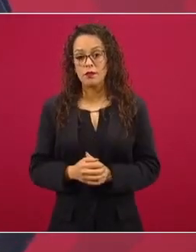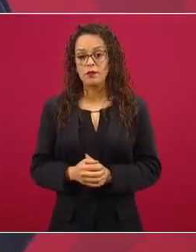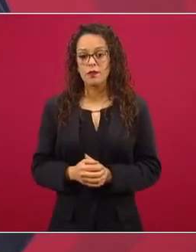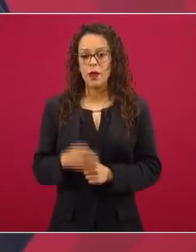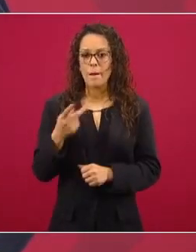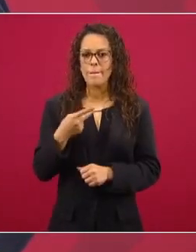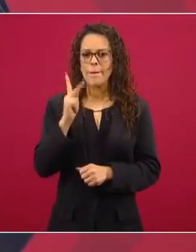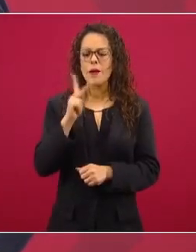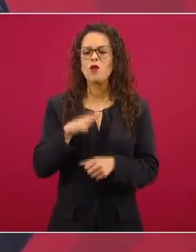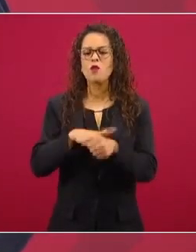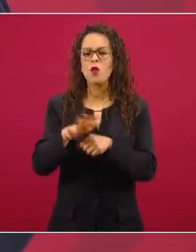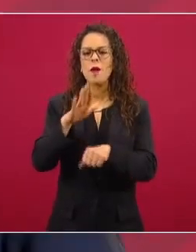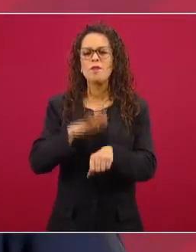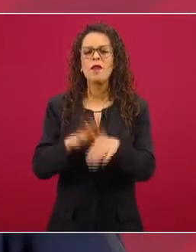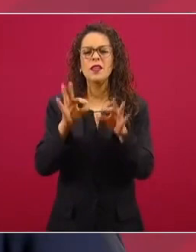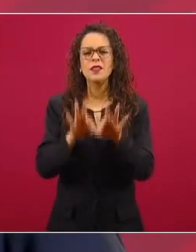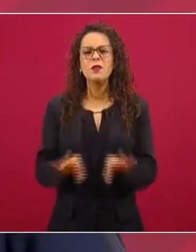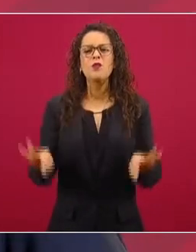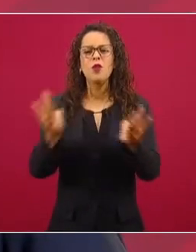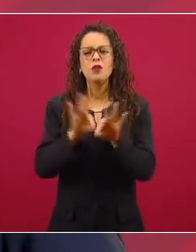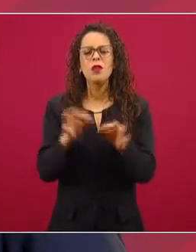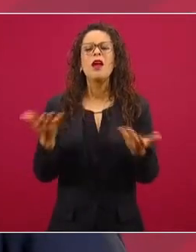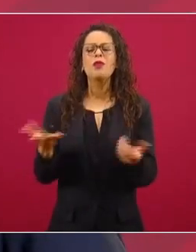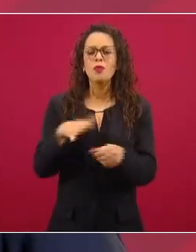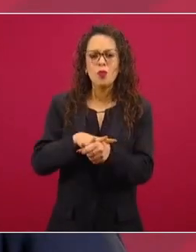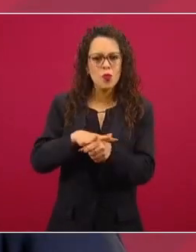importante es que nosotros